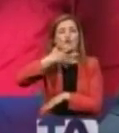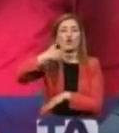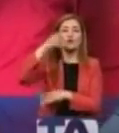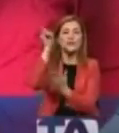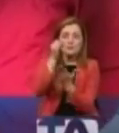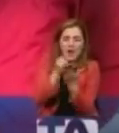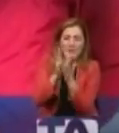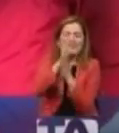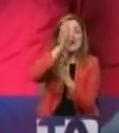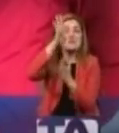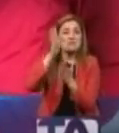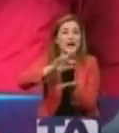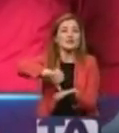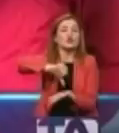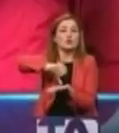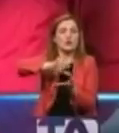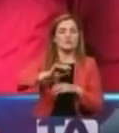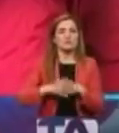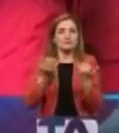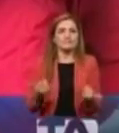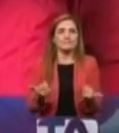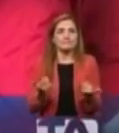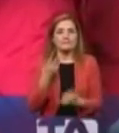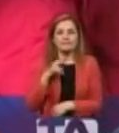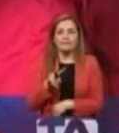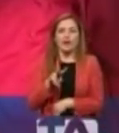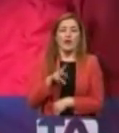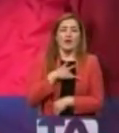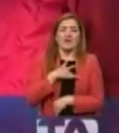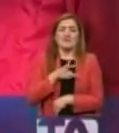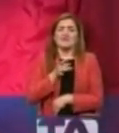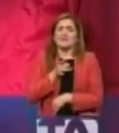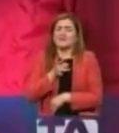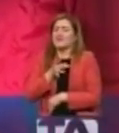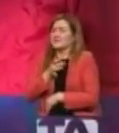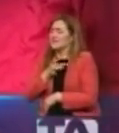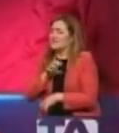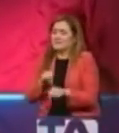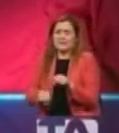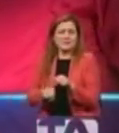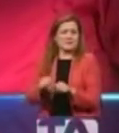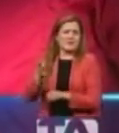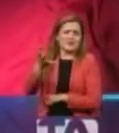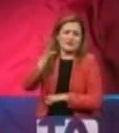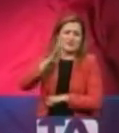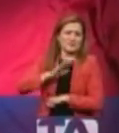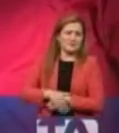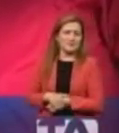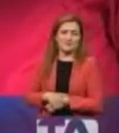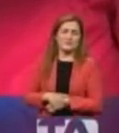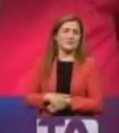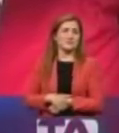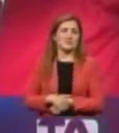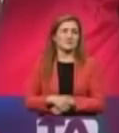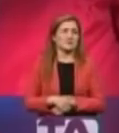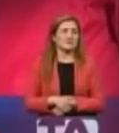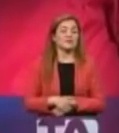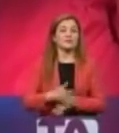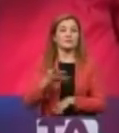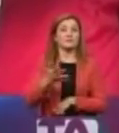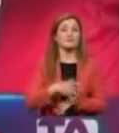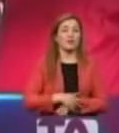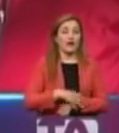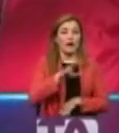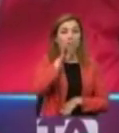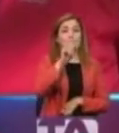inclusive imágenes de la ciudad. Y ahora duele ver cómo dejaron estos vándalos a este tren, a este vagón del Metro de Quito.